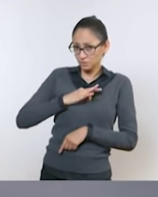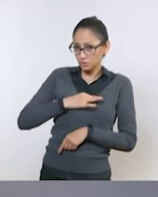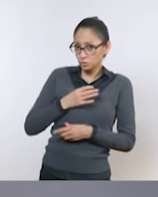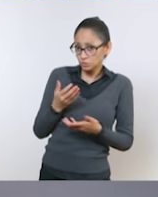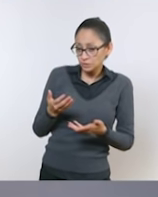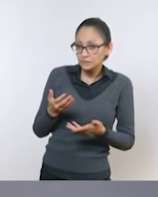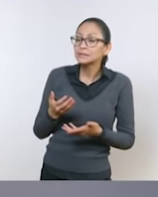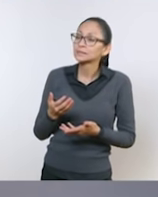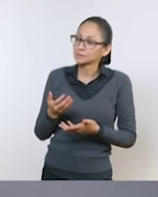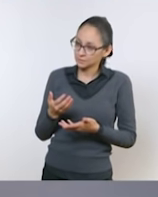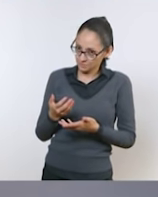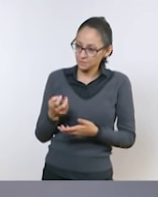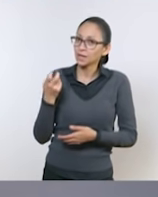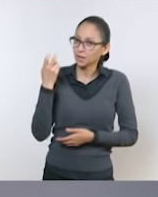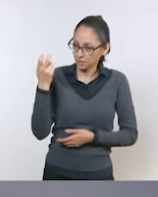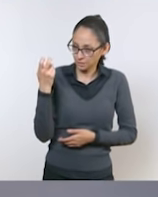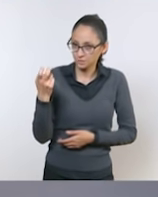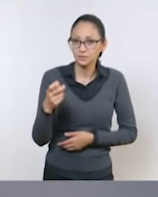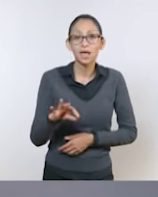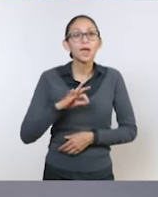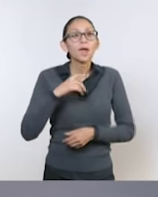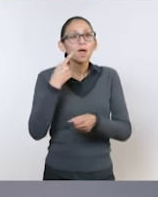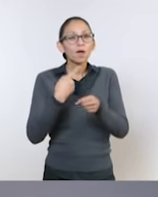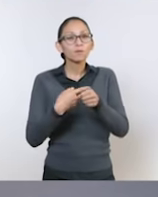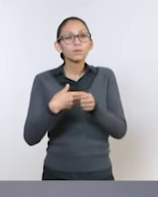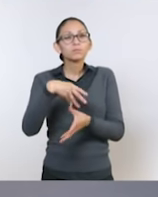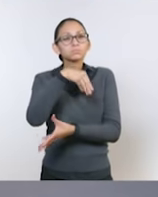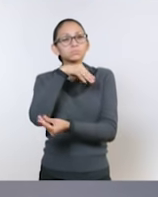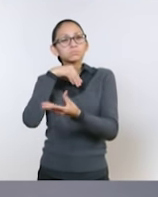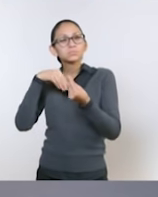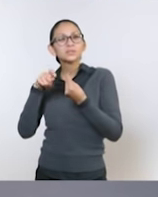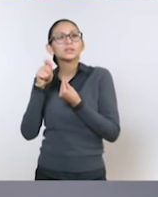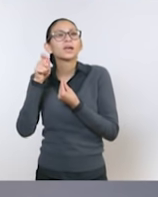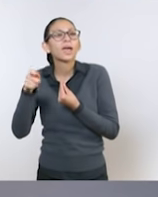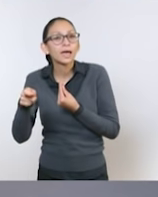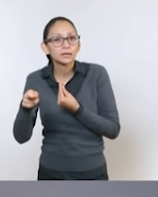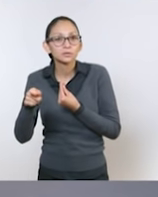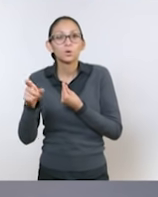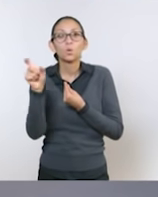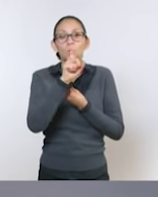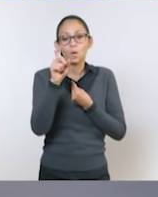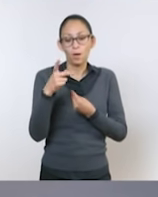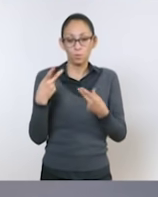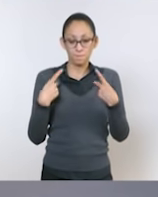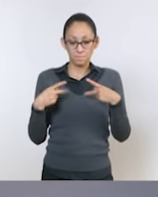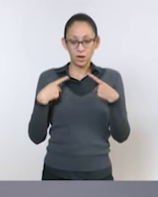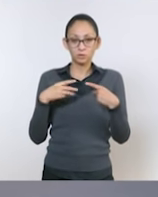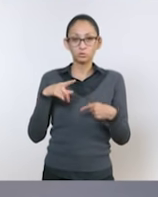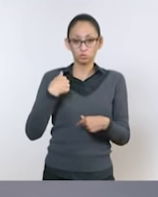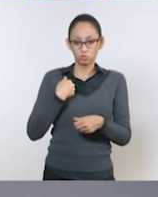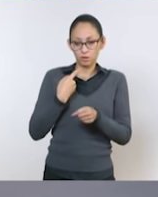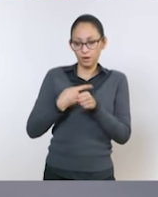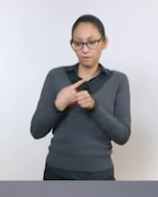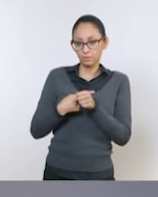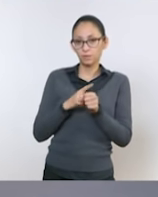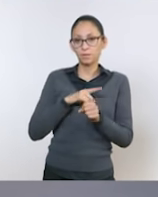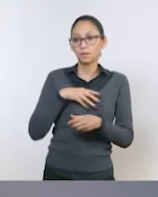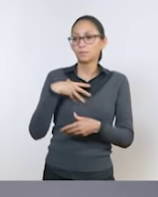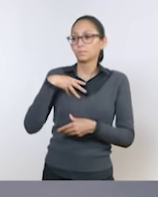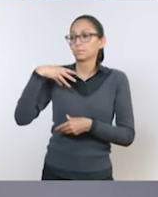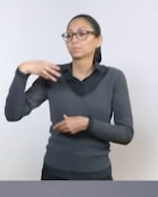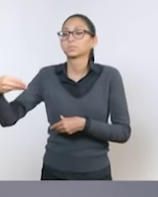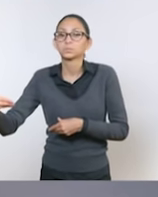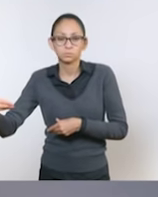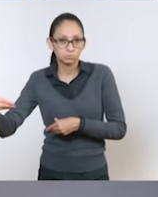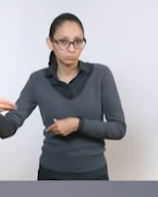llaman enfermedades infecciosas. Ajá. Las enfermedades contagiosas son aquellas que pueden pasar de una persona